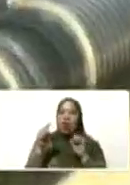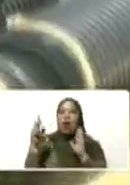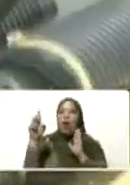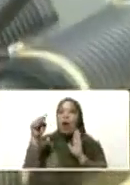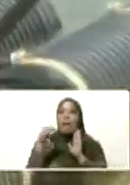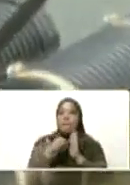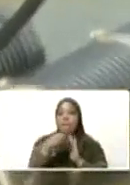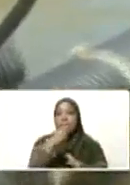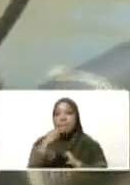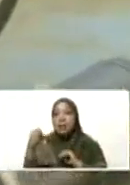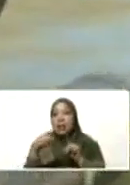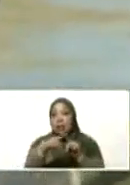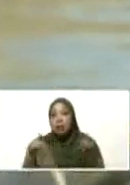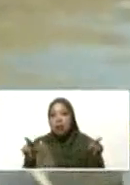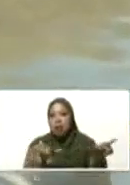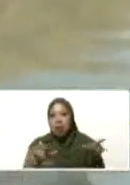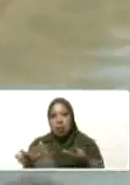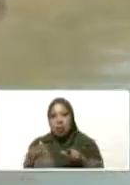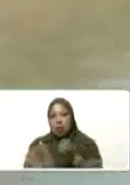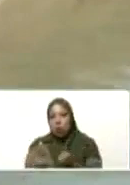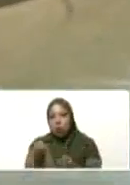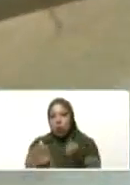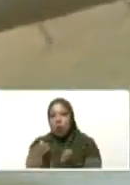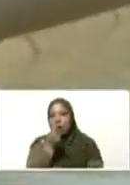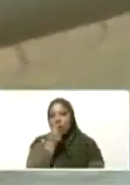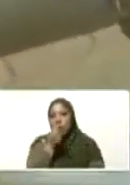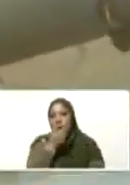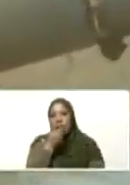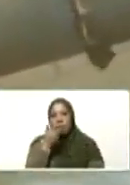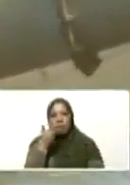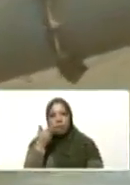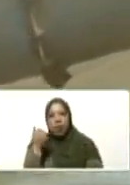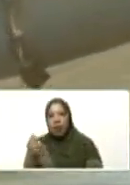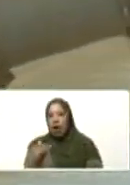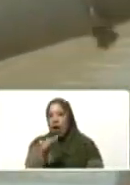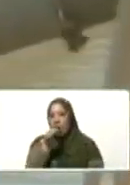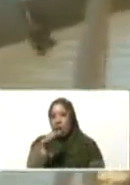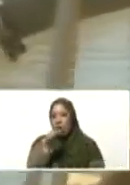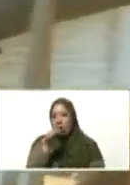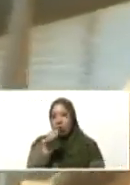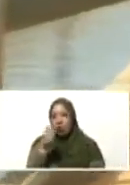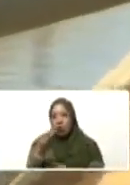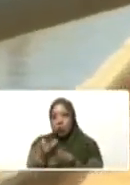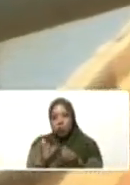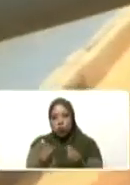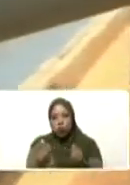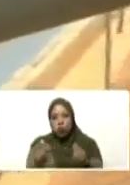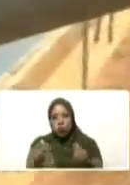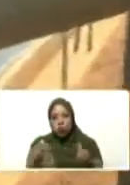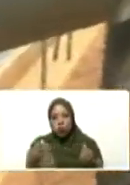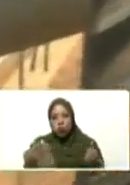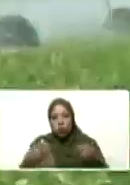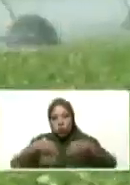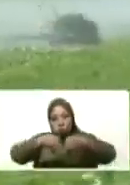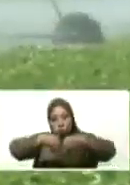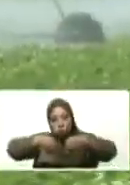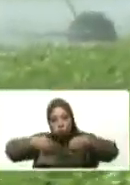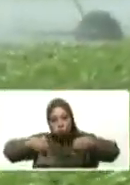de hectáreas listas, con las mejores condiciones de agua, suelo,